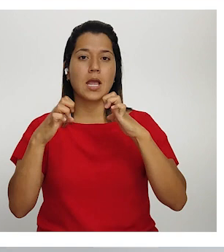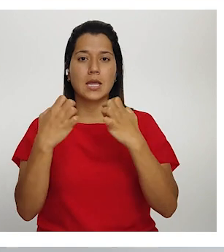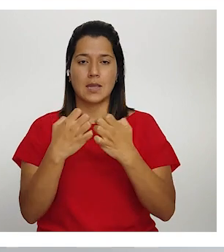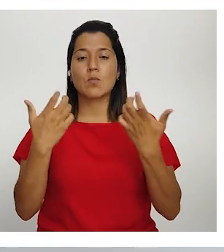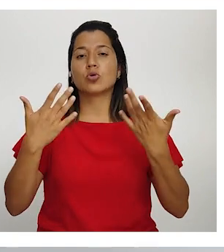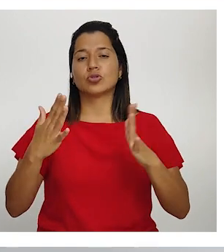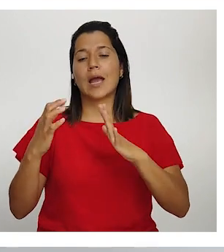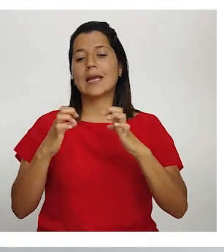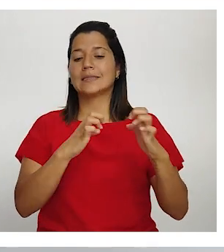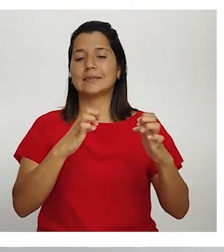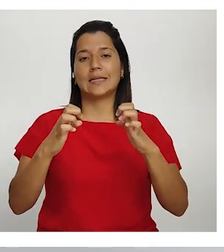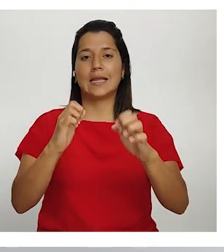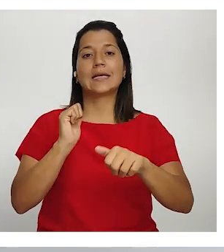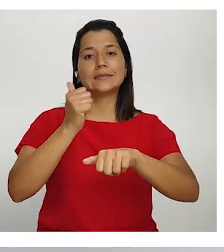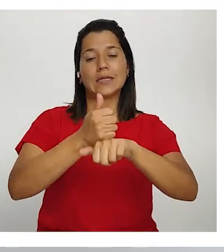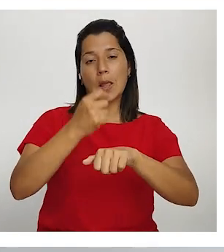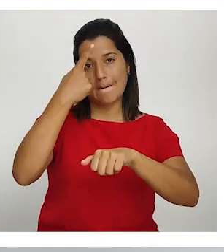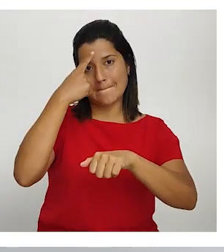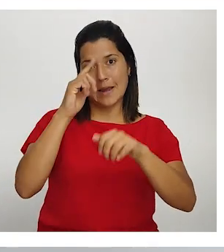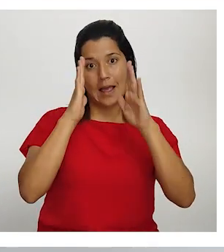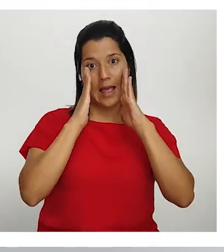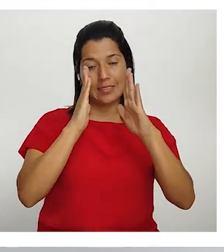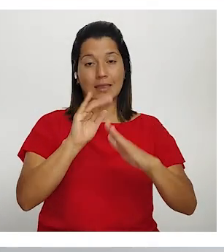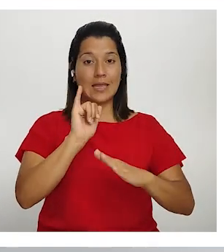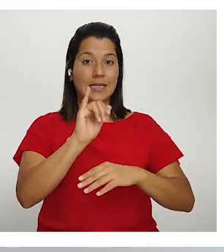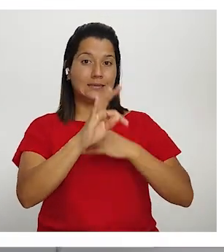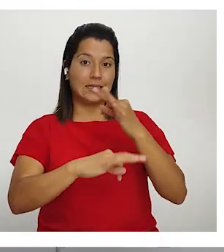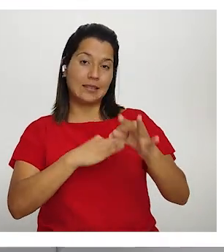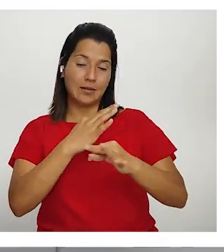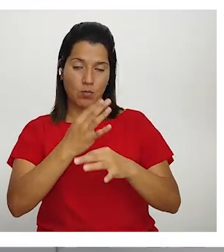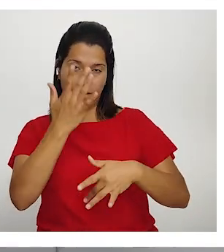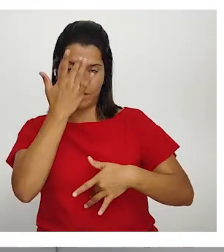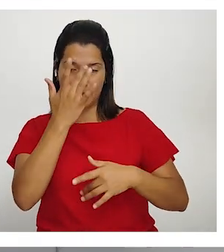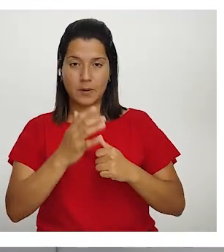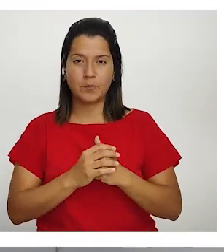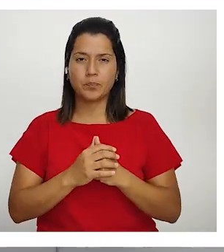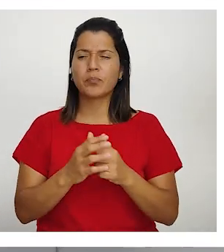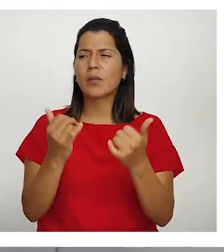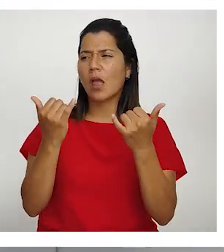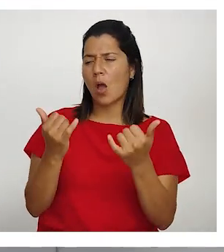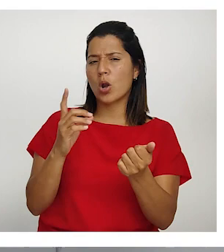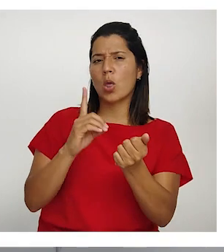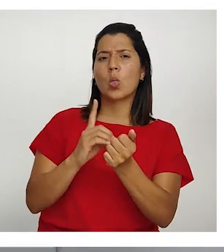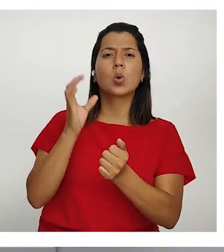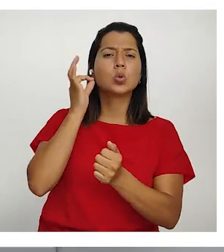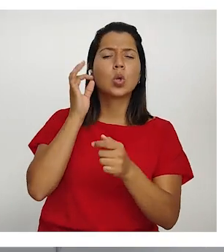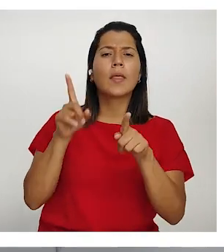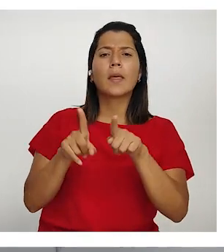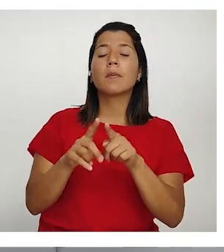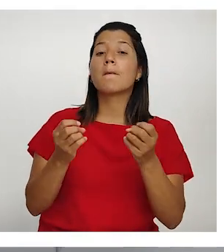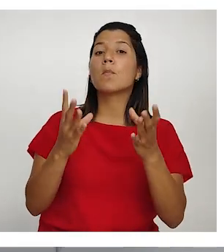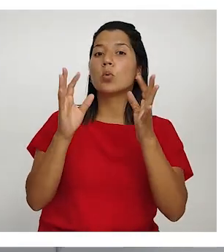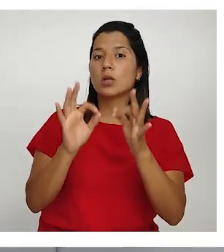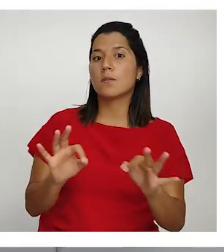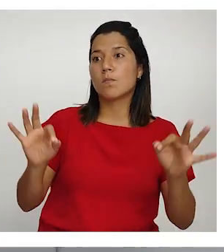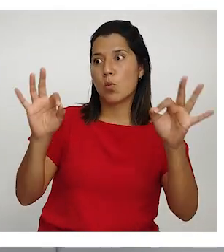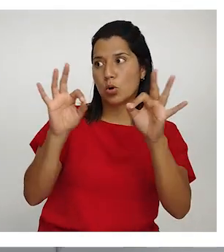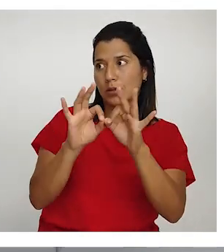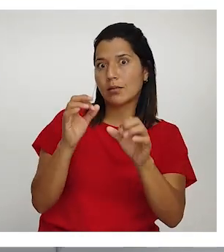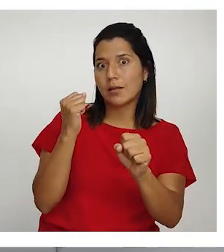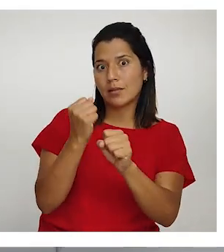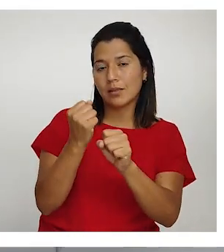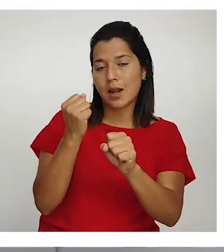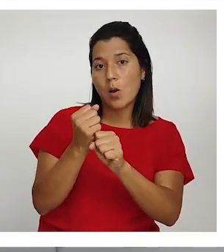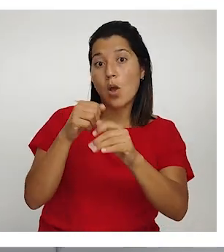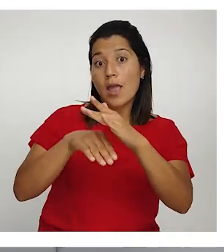para el abordaje de este tipo de patologías. Ahora, doctora, también es importante ese trabajo en conjunto que